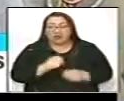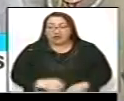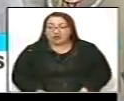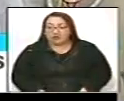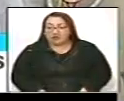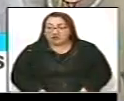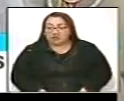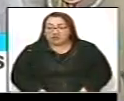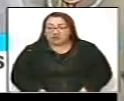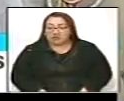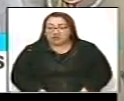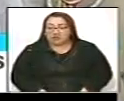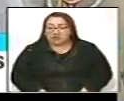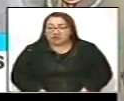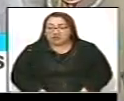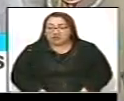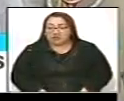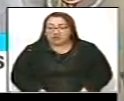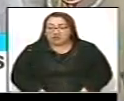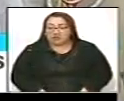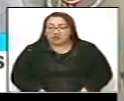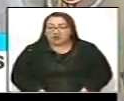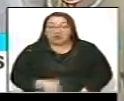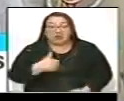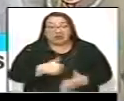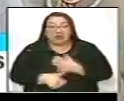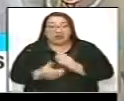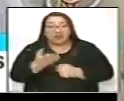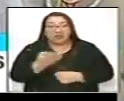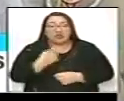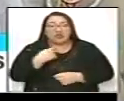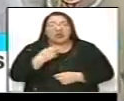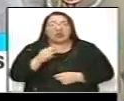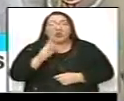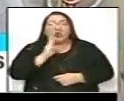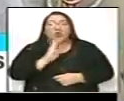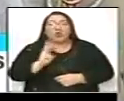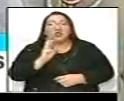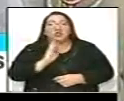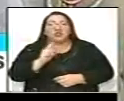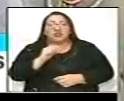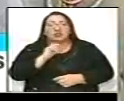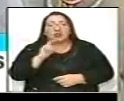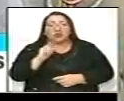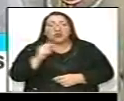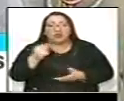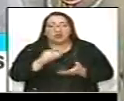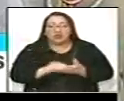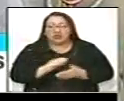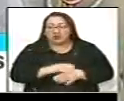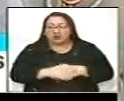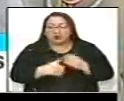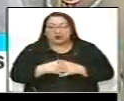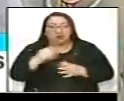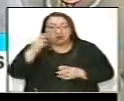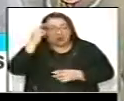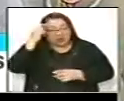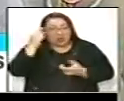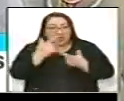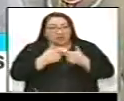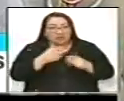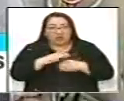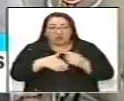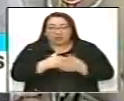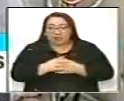de la Carta de Washington, donde se abre toda una etapa sobre las políticas